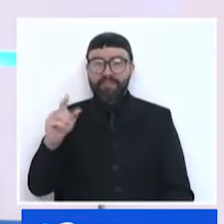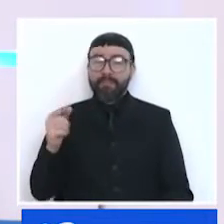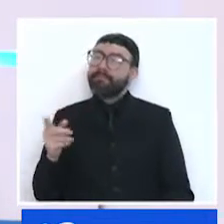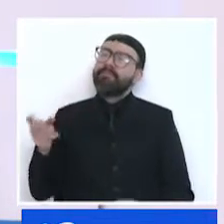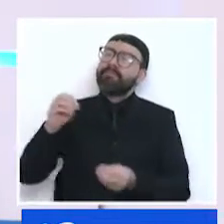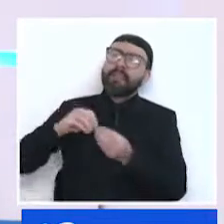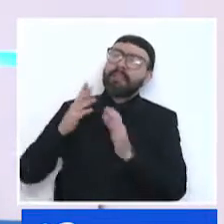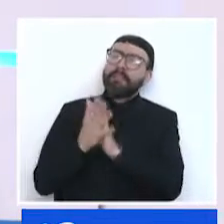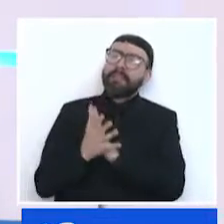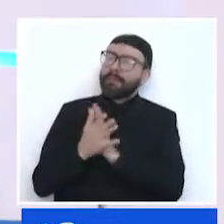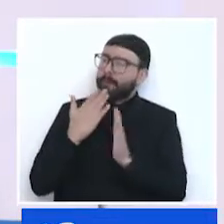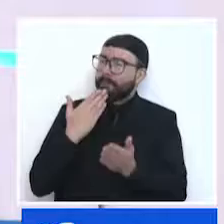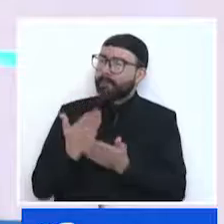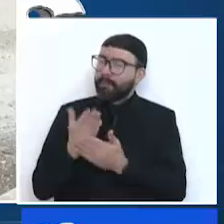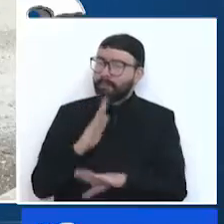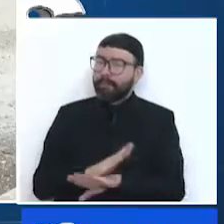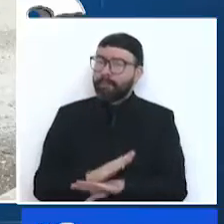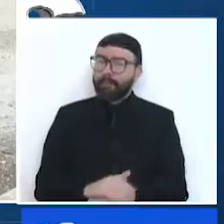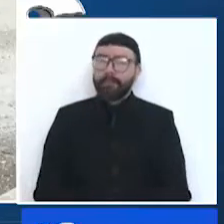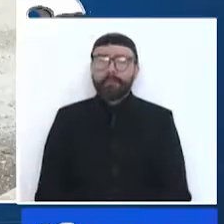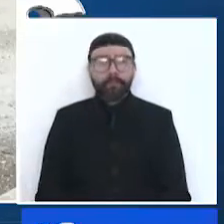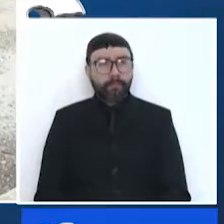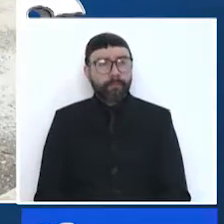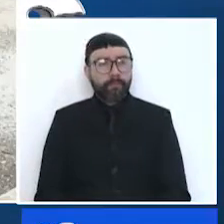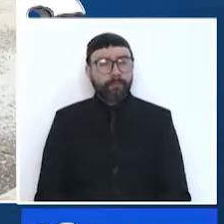Andrés Felipe, ¿qué tal? Buenas tardes.